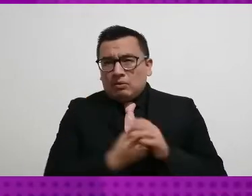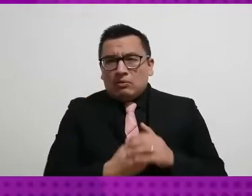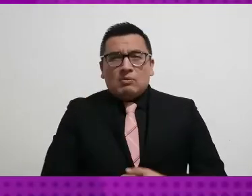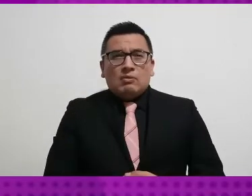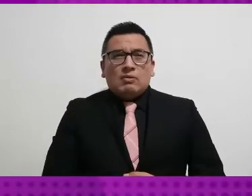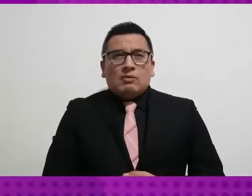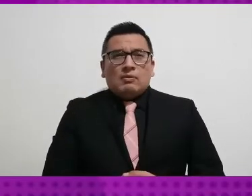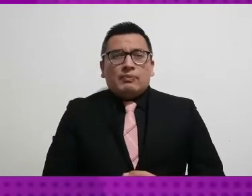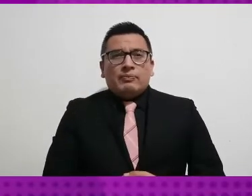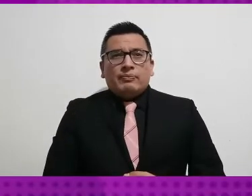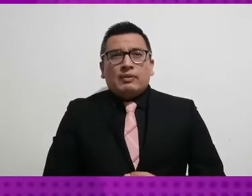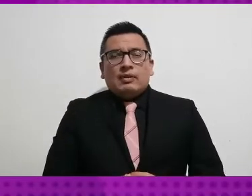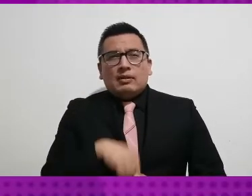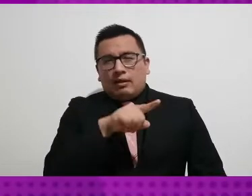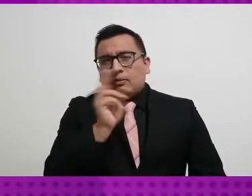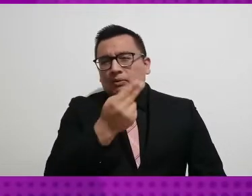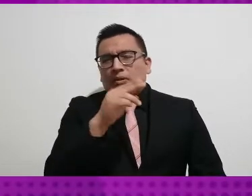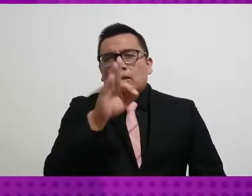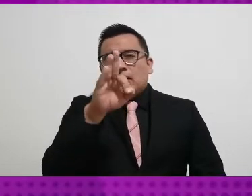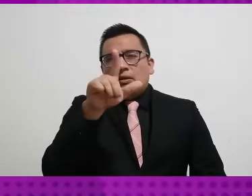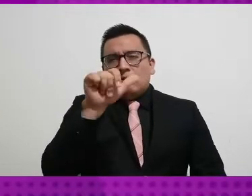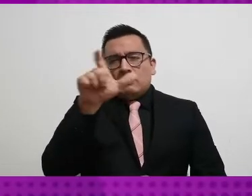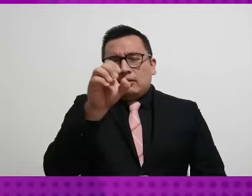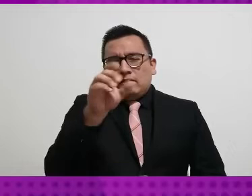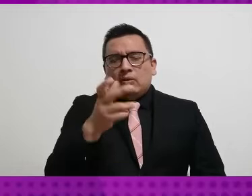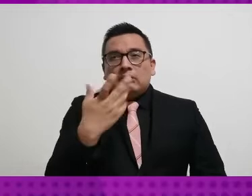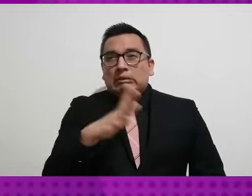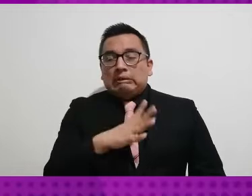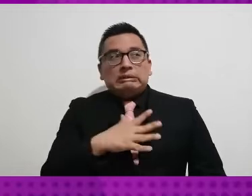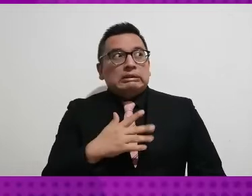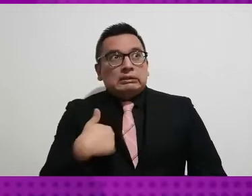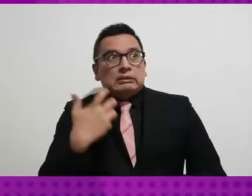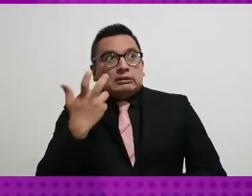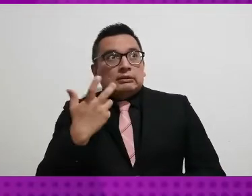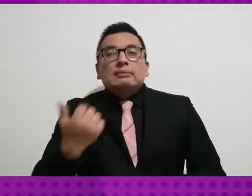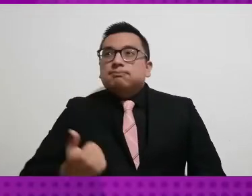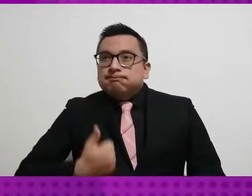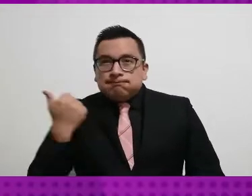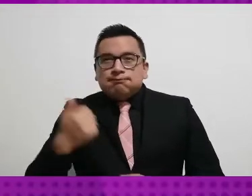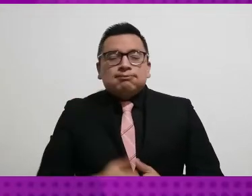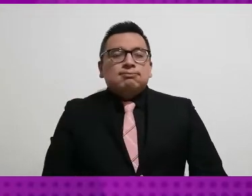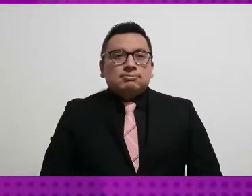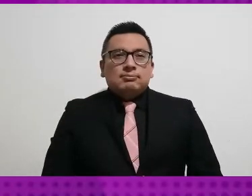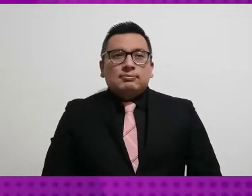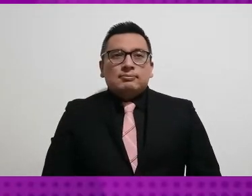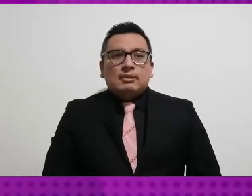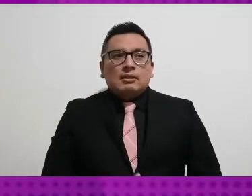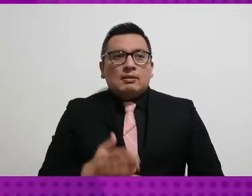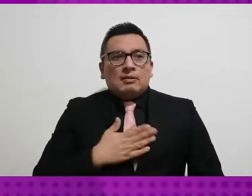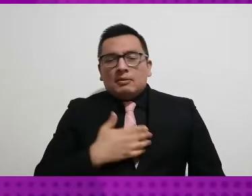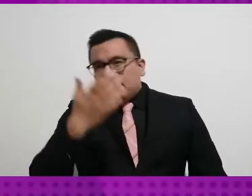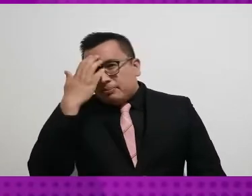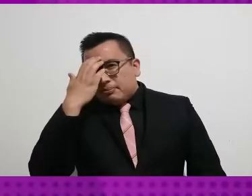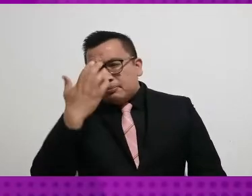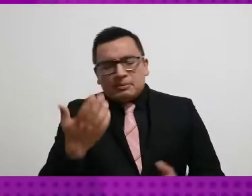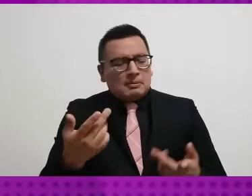curso, un posgrado en Flaxo, dije, Flaxo, claro, dije, pues esta vez es mío, se abrió, muy buen, conocí